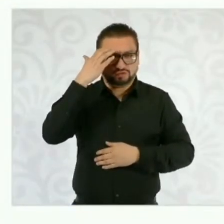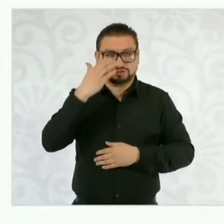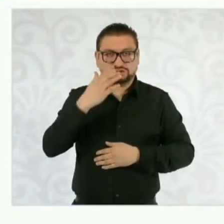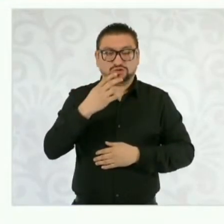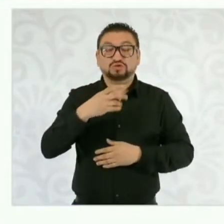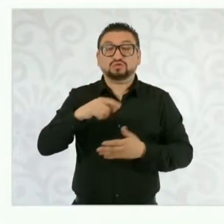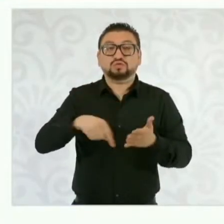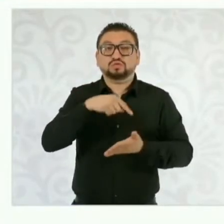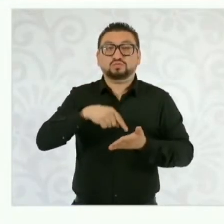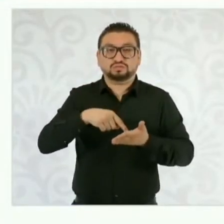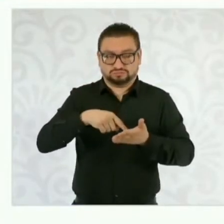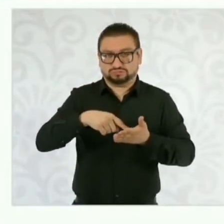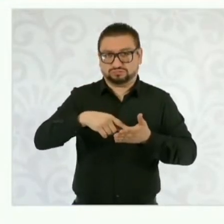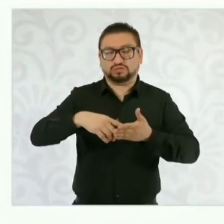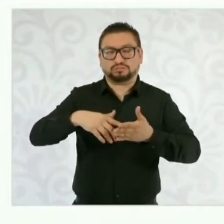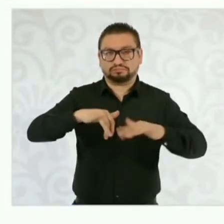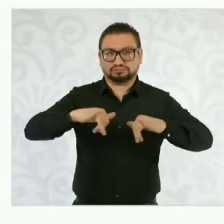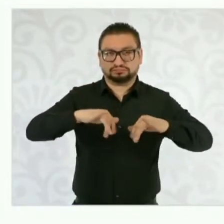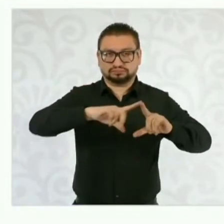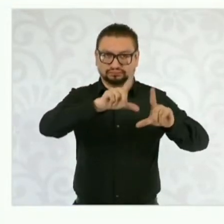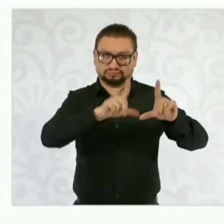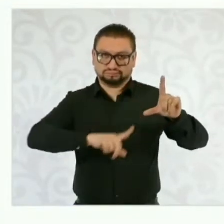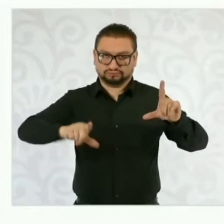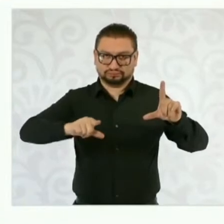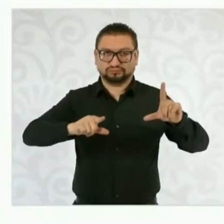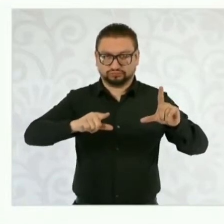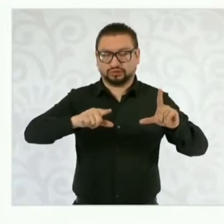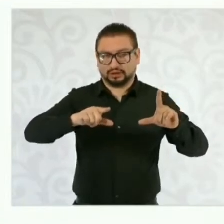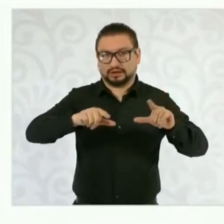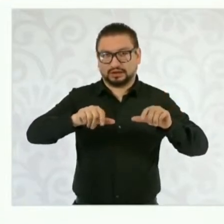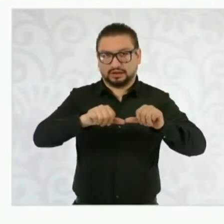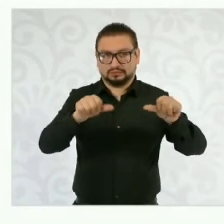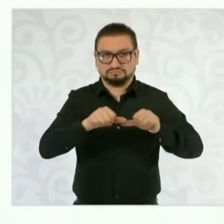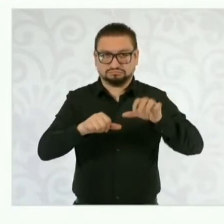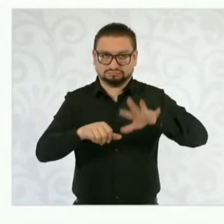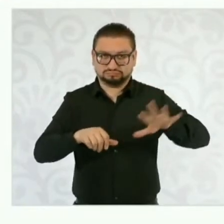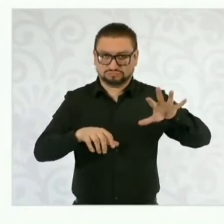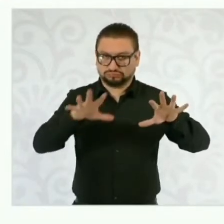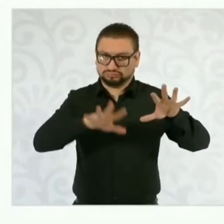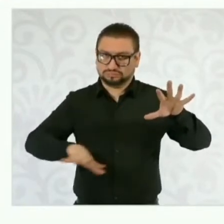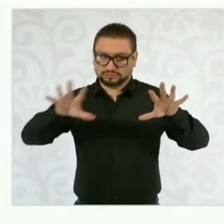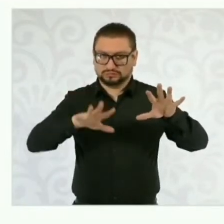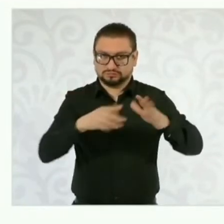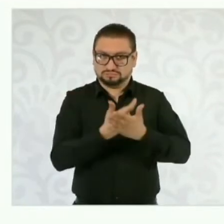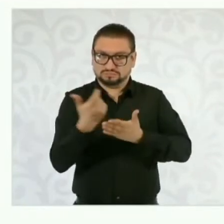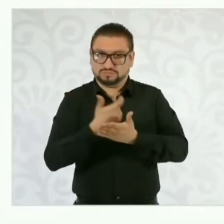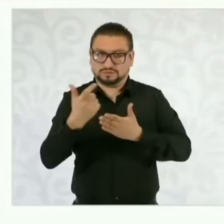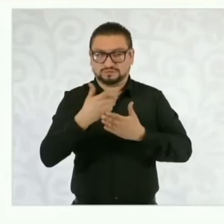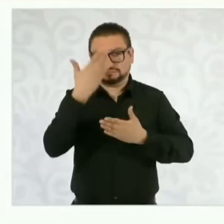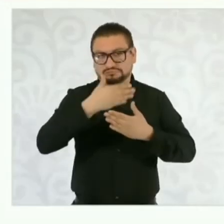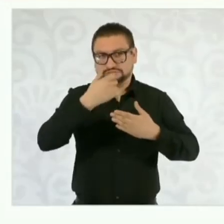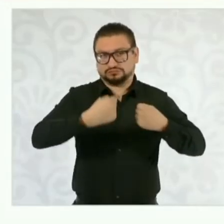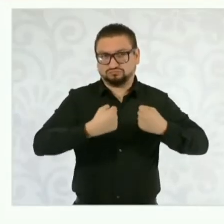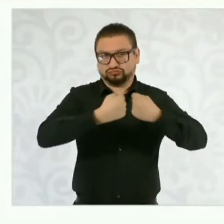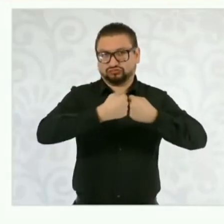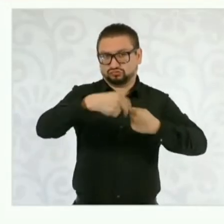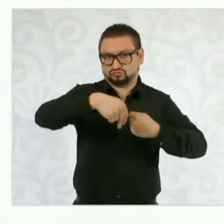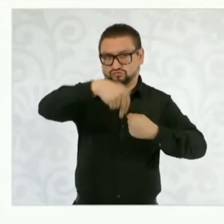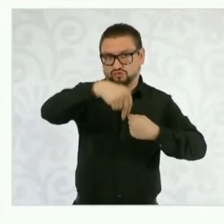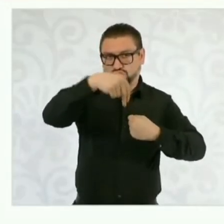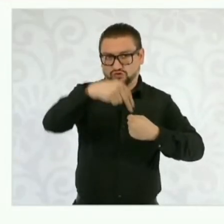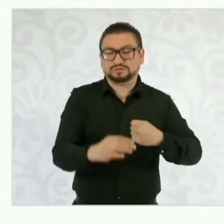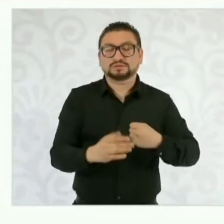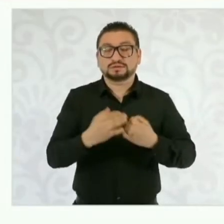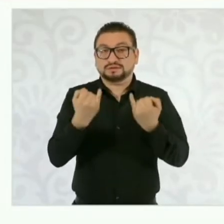dos zonas de salario mínimo en el país. Por una parte, el de la zona de la frontera norte,